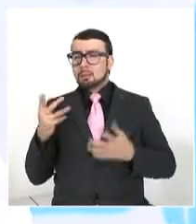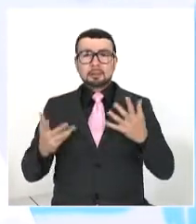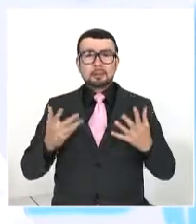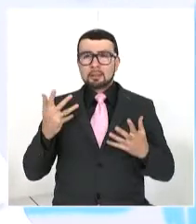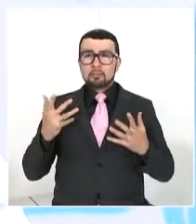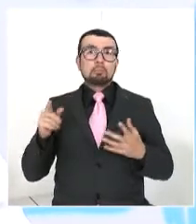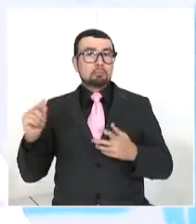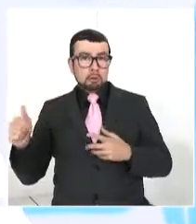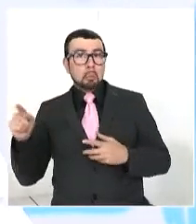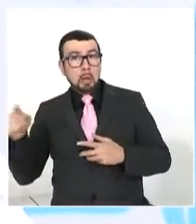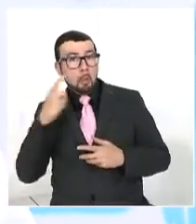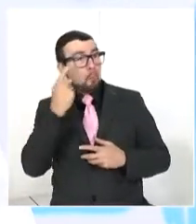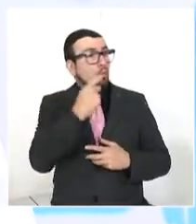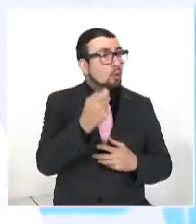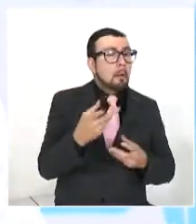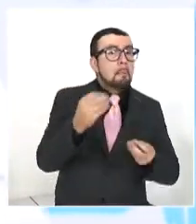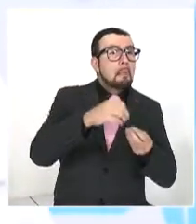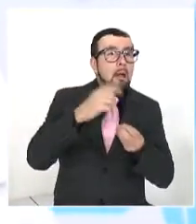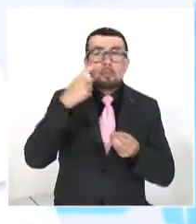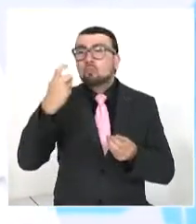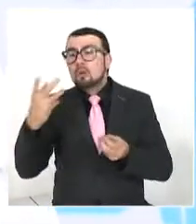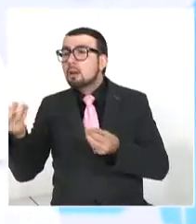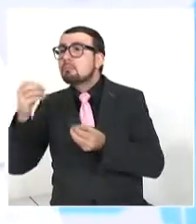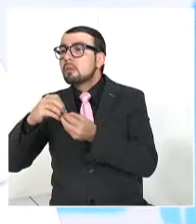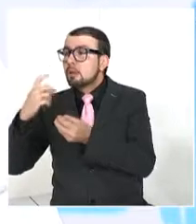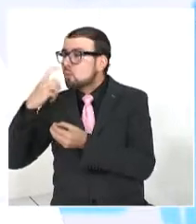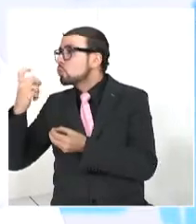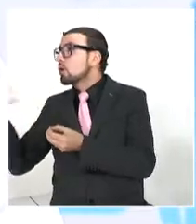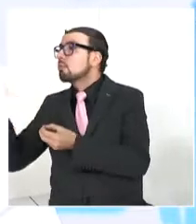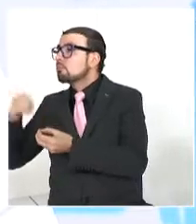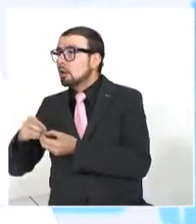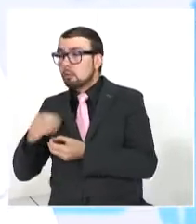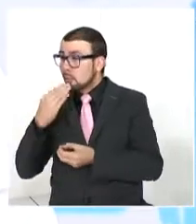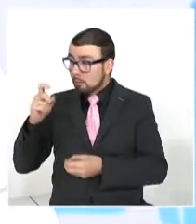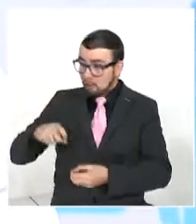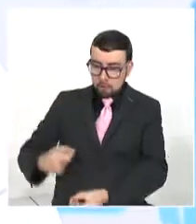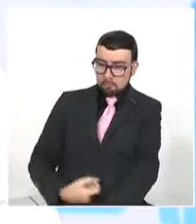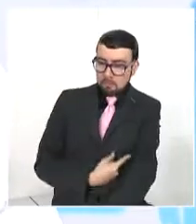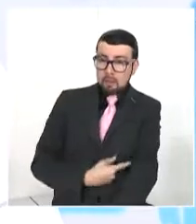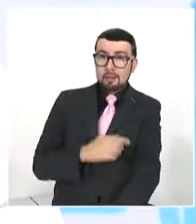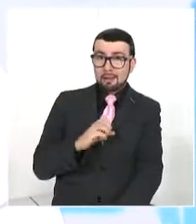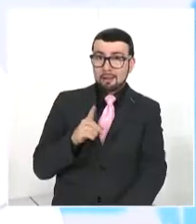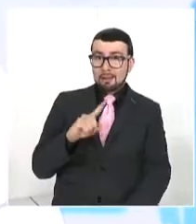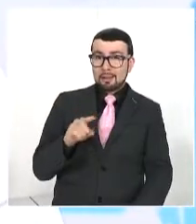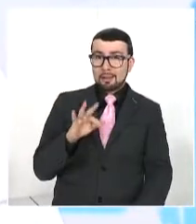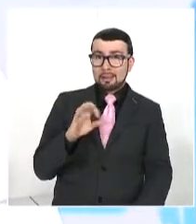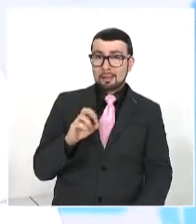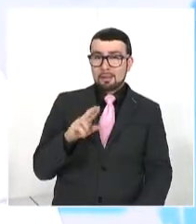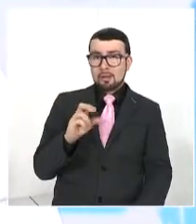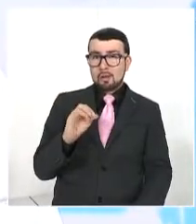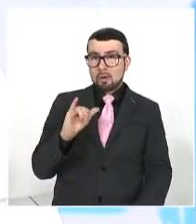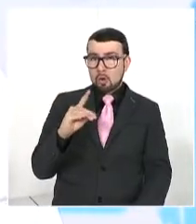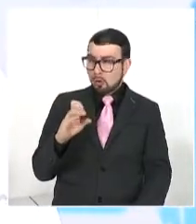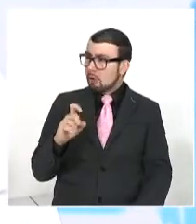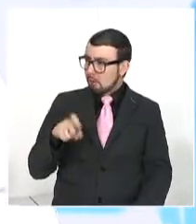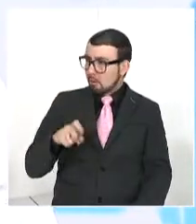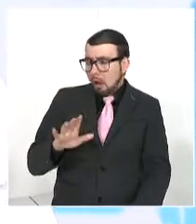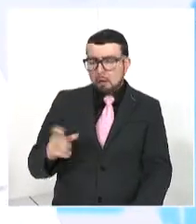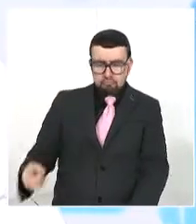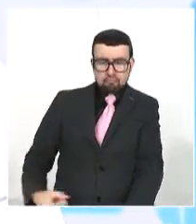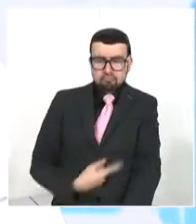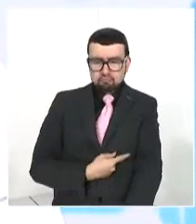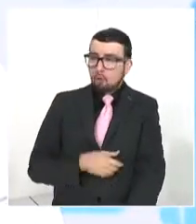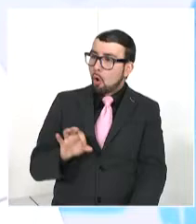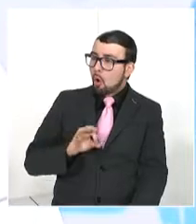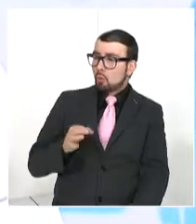buscado otras cosas y cuando necesita un esteroide se lo ponemos y cuando necesita un medicamento también se lo ponemos. Y de